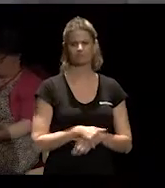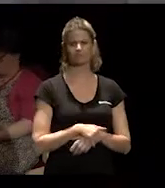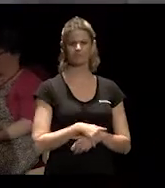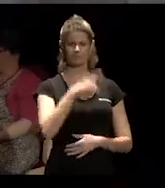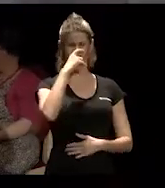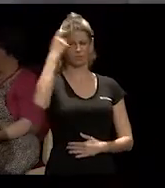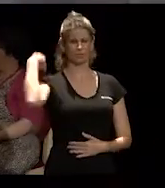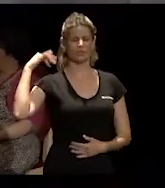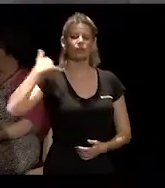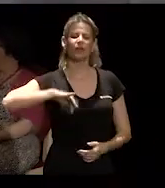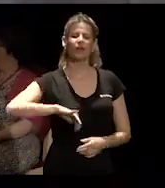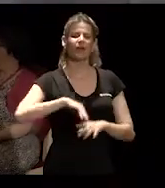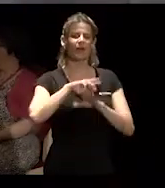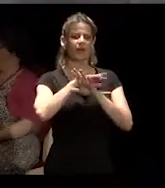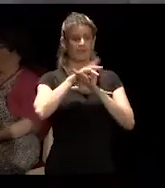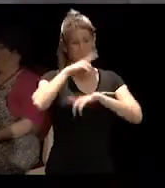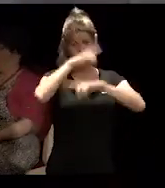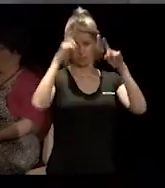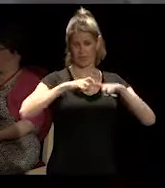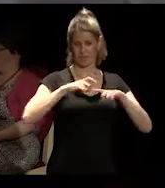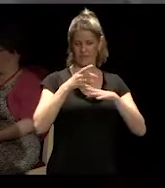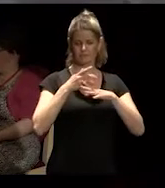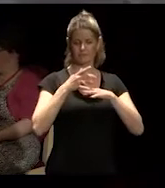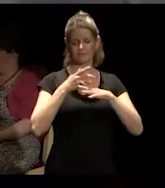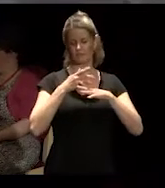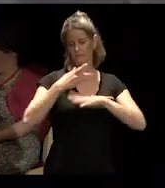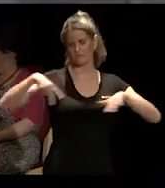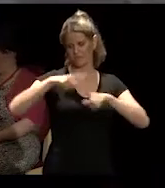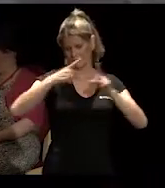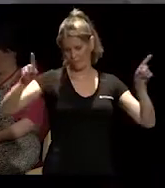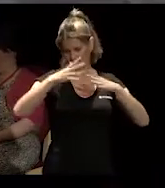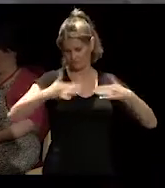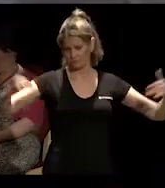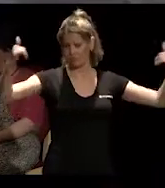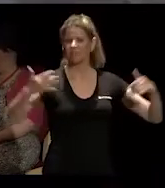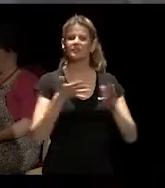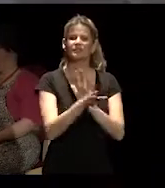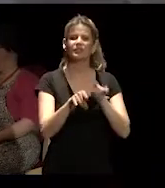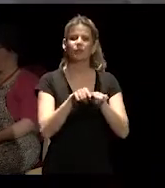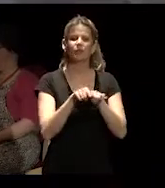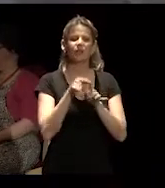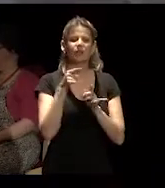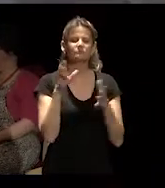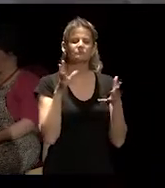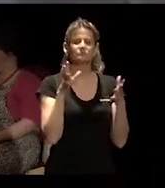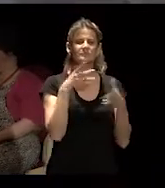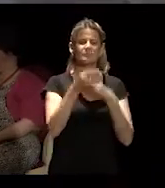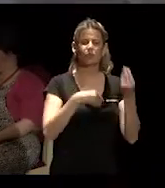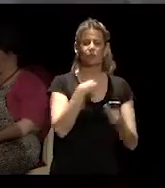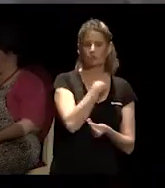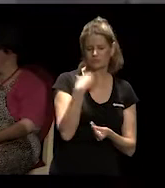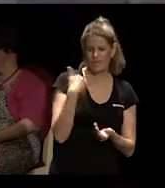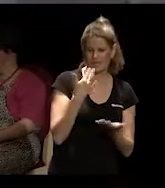festival, este festival se trató en el Nuevo Circo, como decía también, en vinculación, cuál es el papel de la